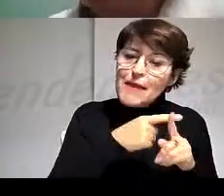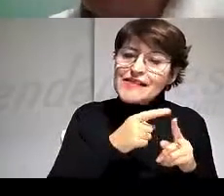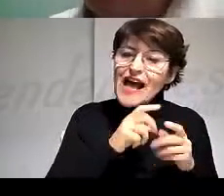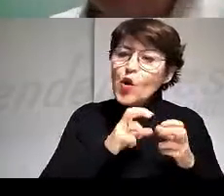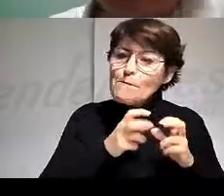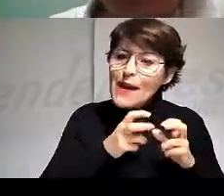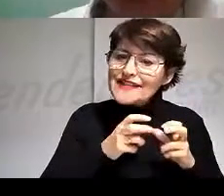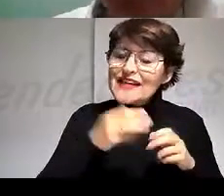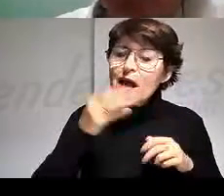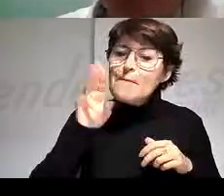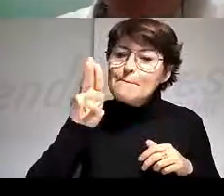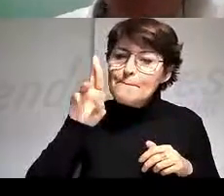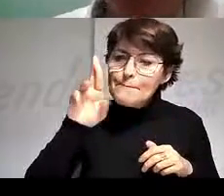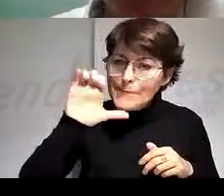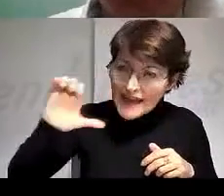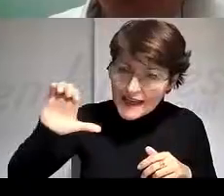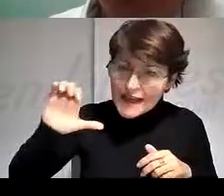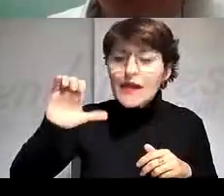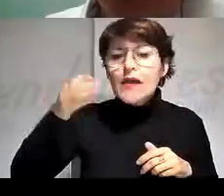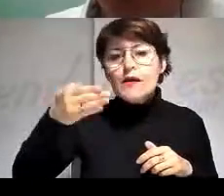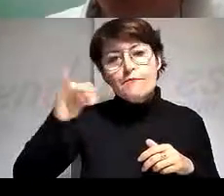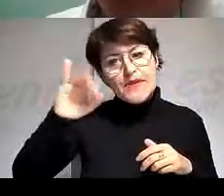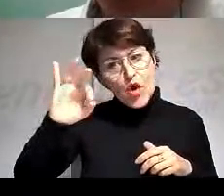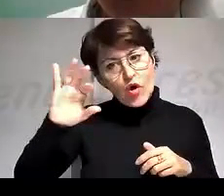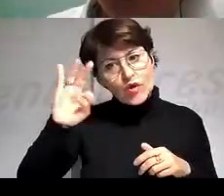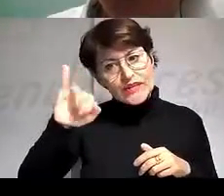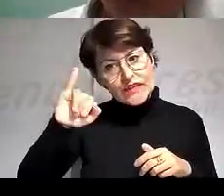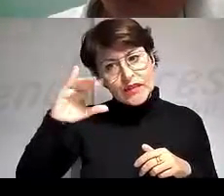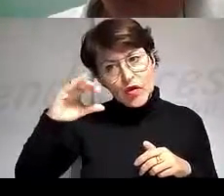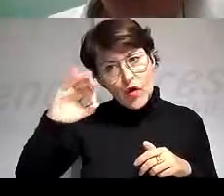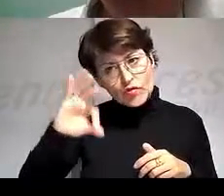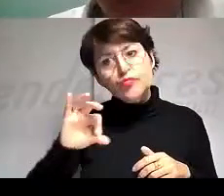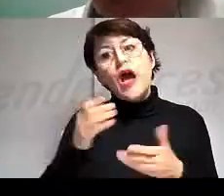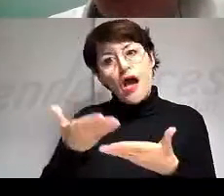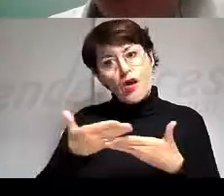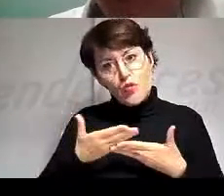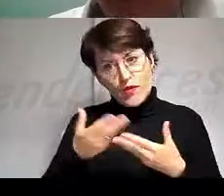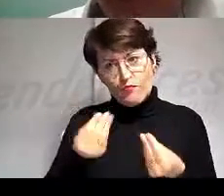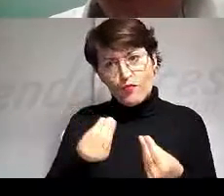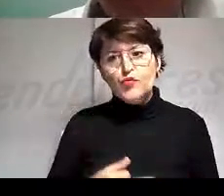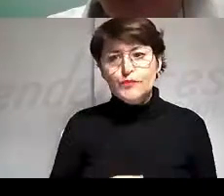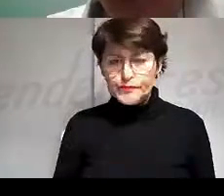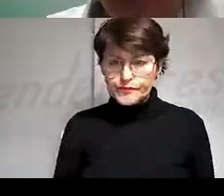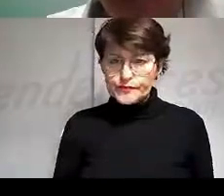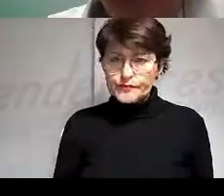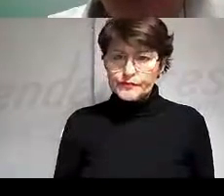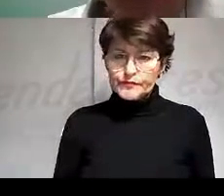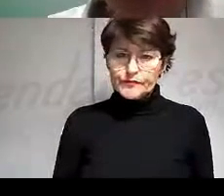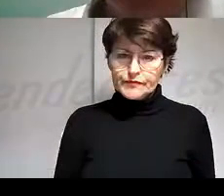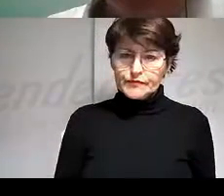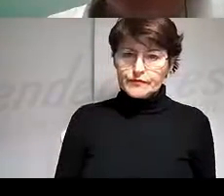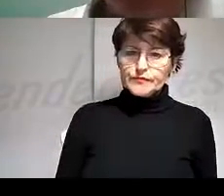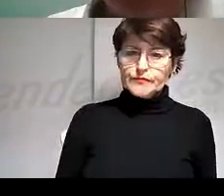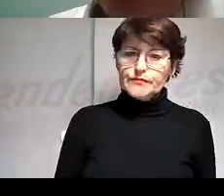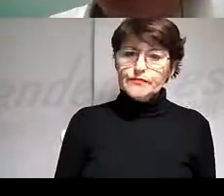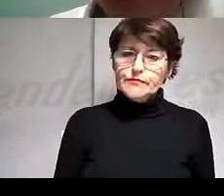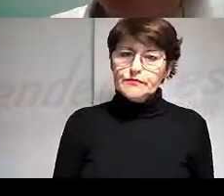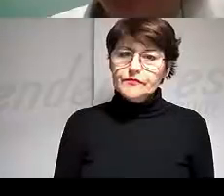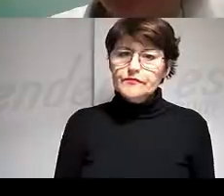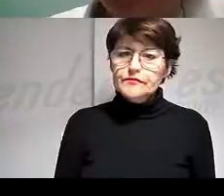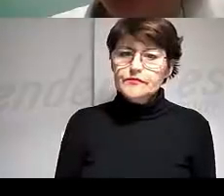los prebióticos, los alimentos de estas bacterias, nos pueden ir fenomenales. La inulina, por eso